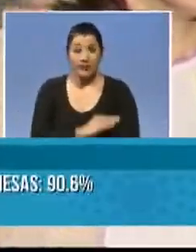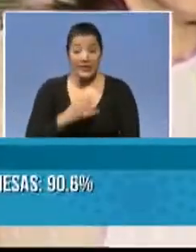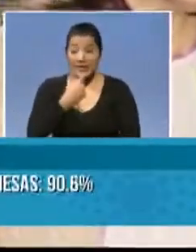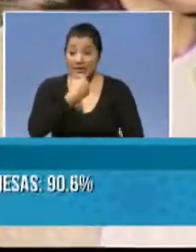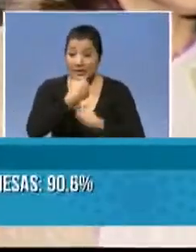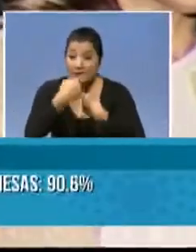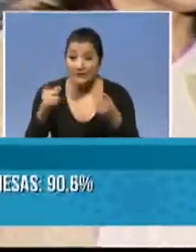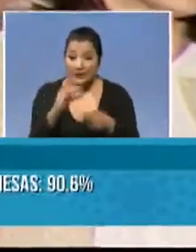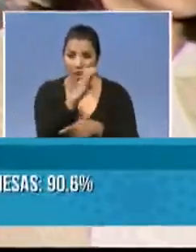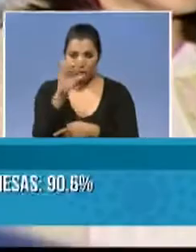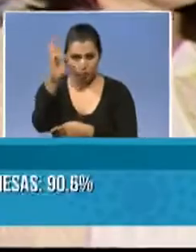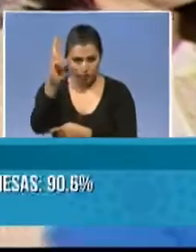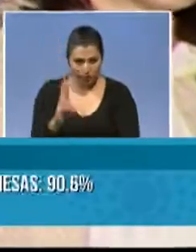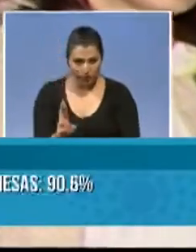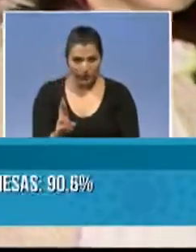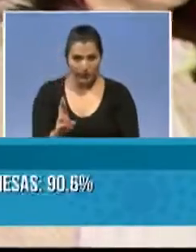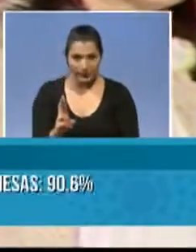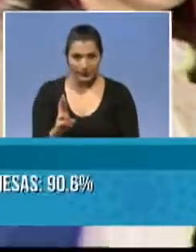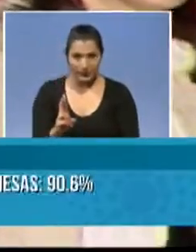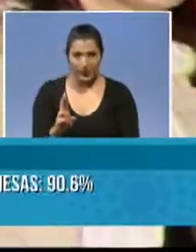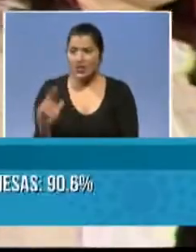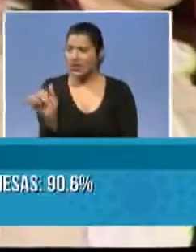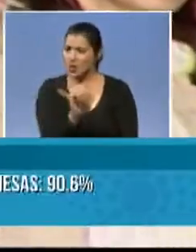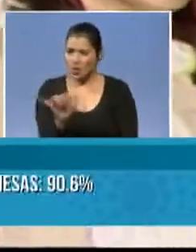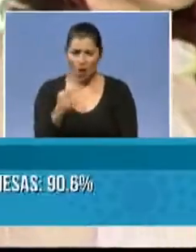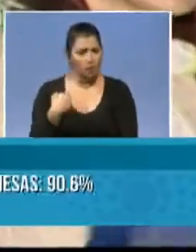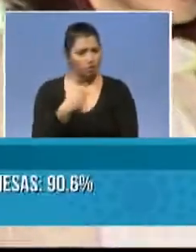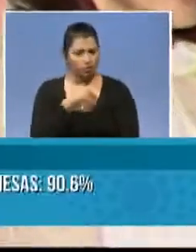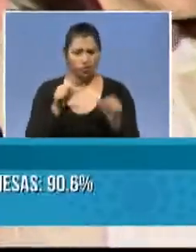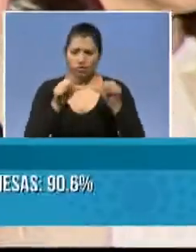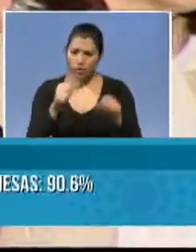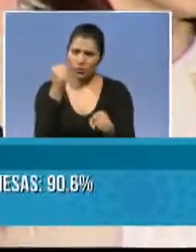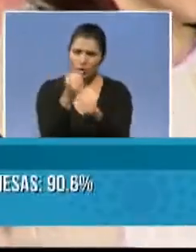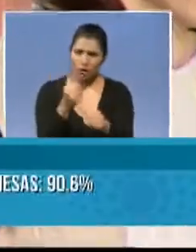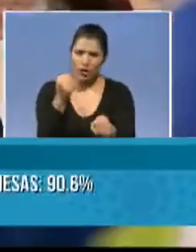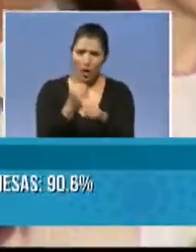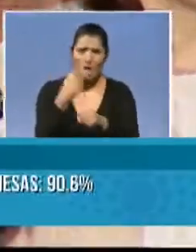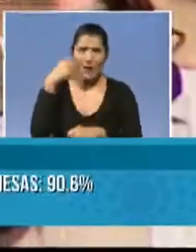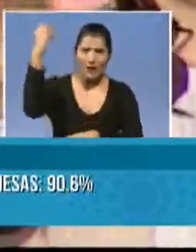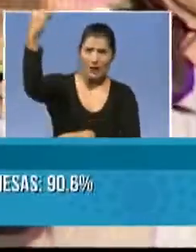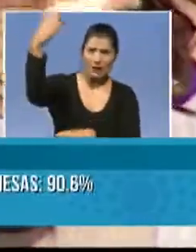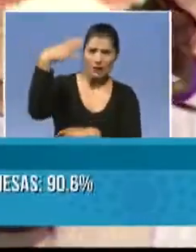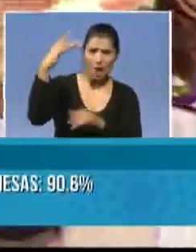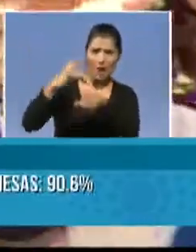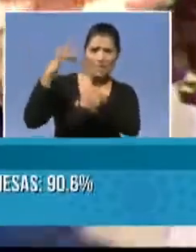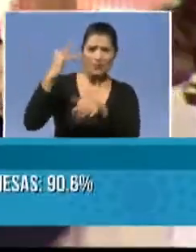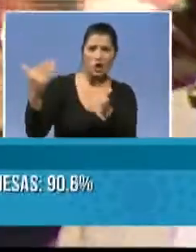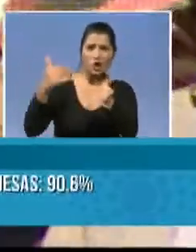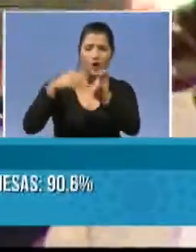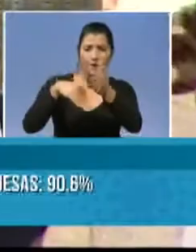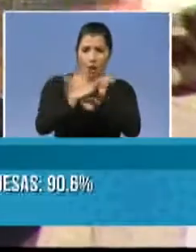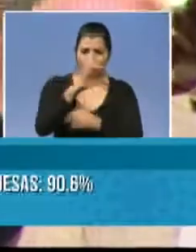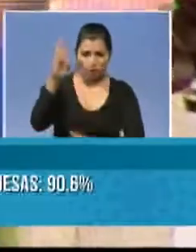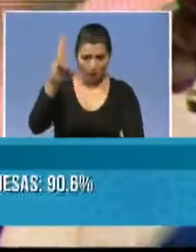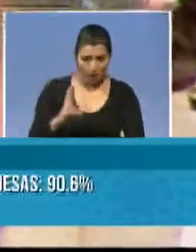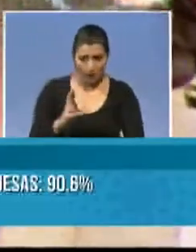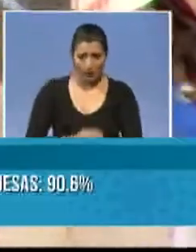diciéndole a Costa Rica que igual seguiremos trabajando para que el sol vuelva a brillar en este país.